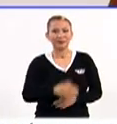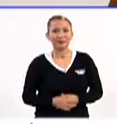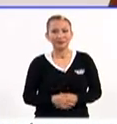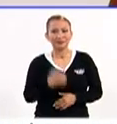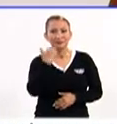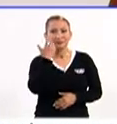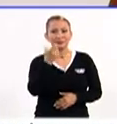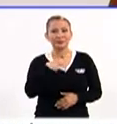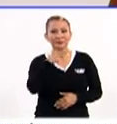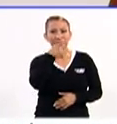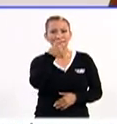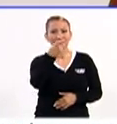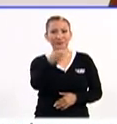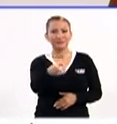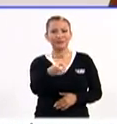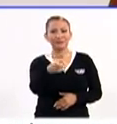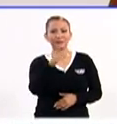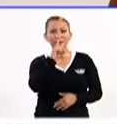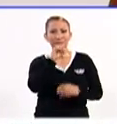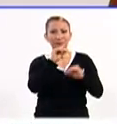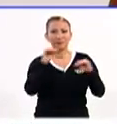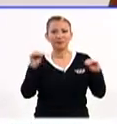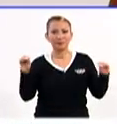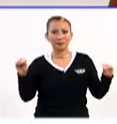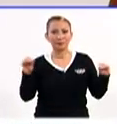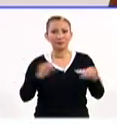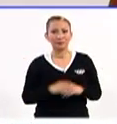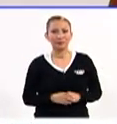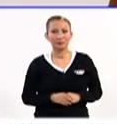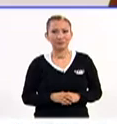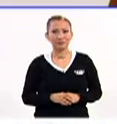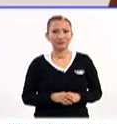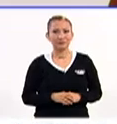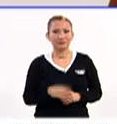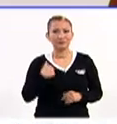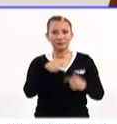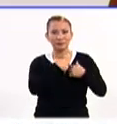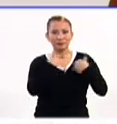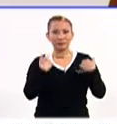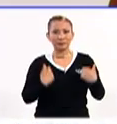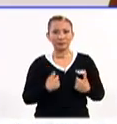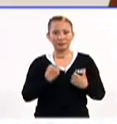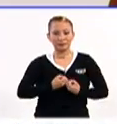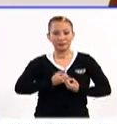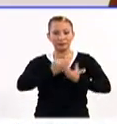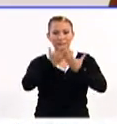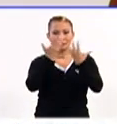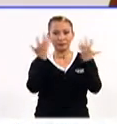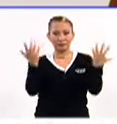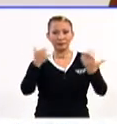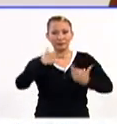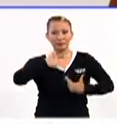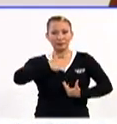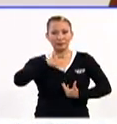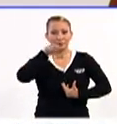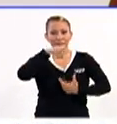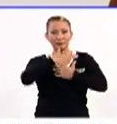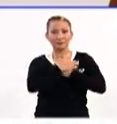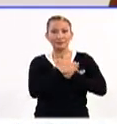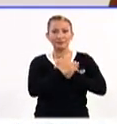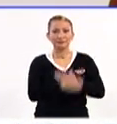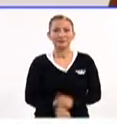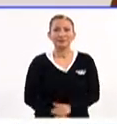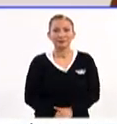Quiero decir silencio, que en mi corazón fue primavera y yo te